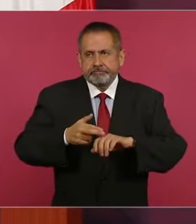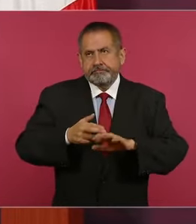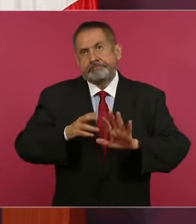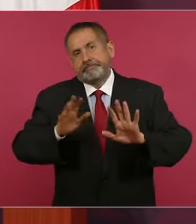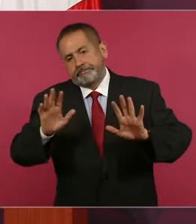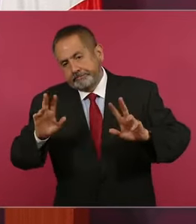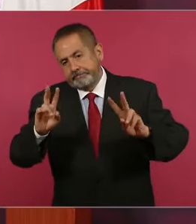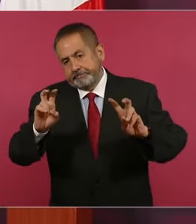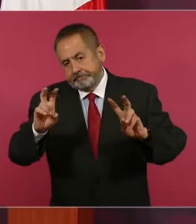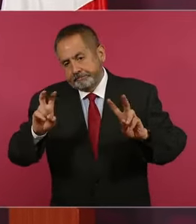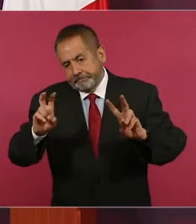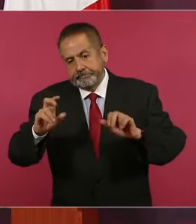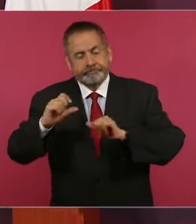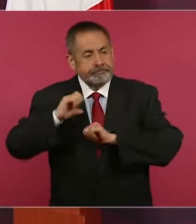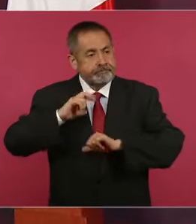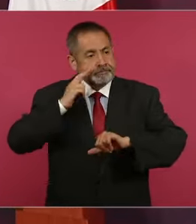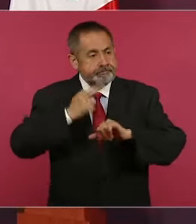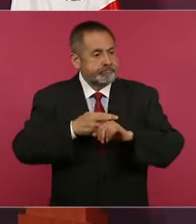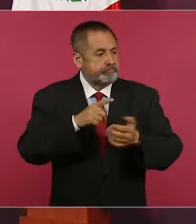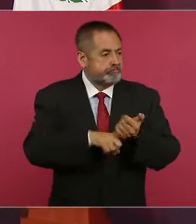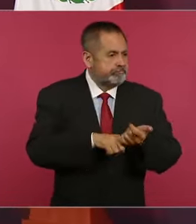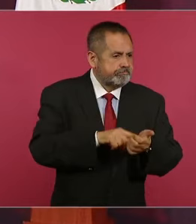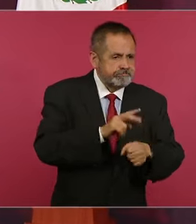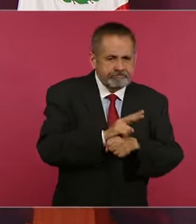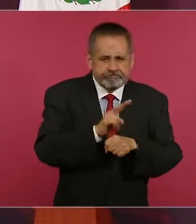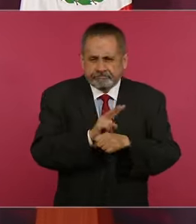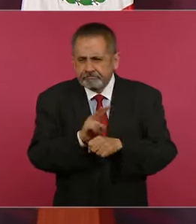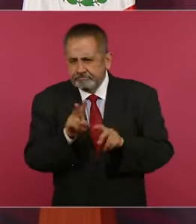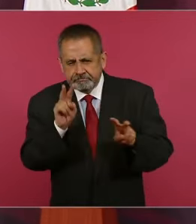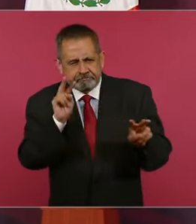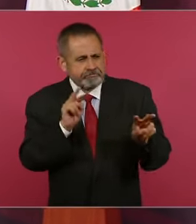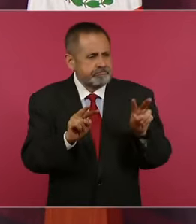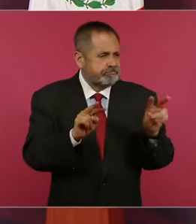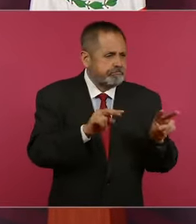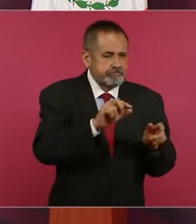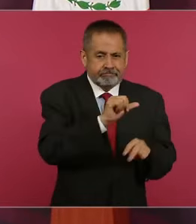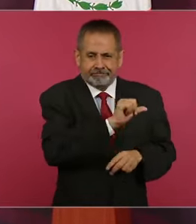supuestamente, de cuidar